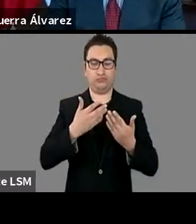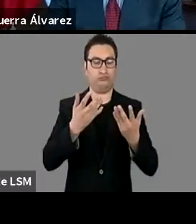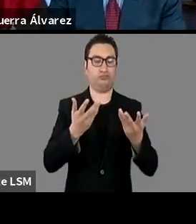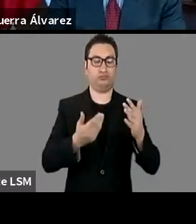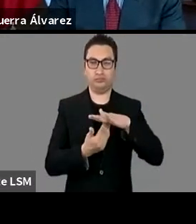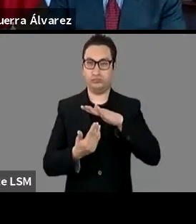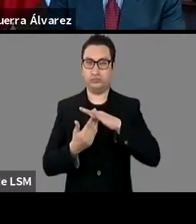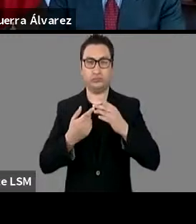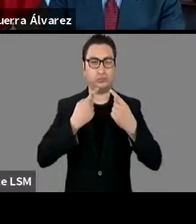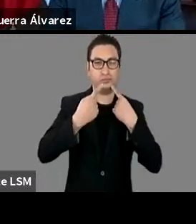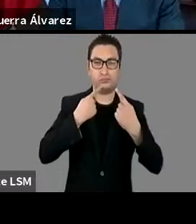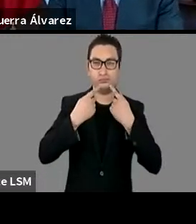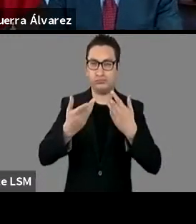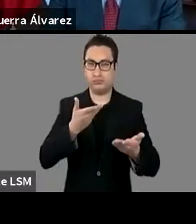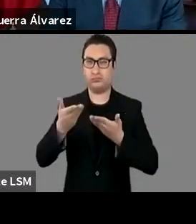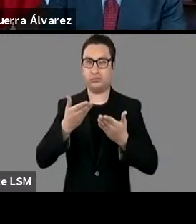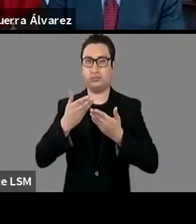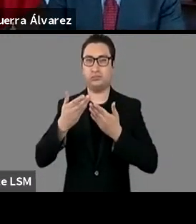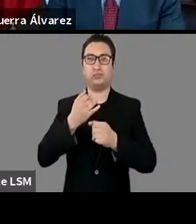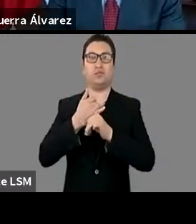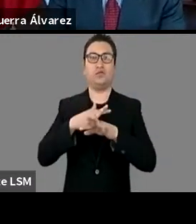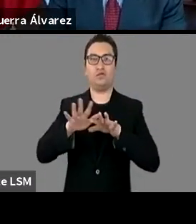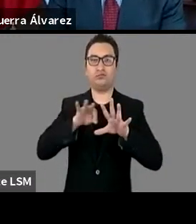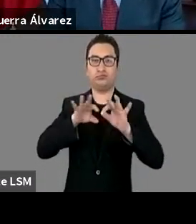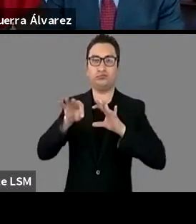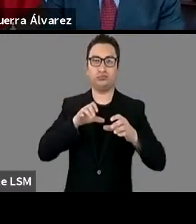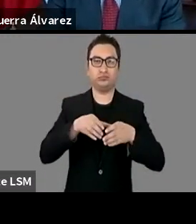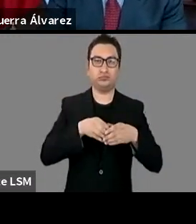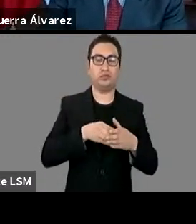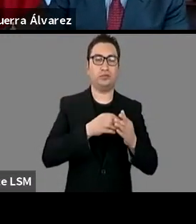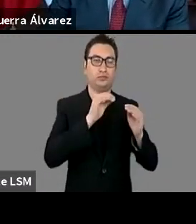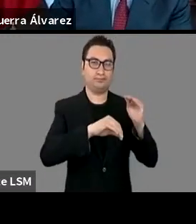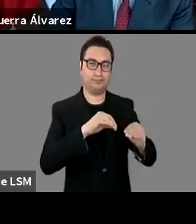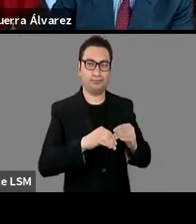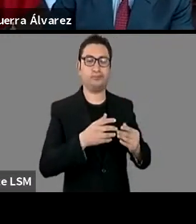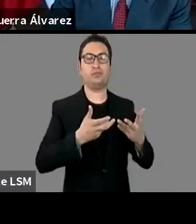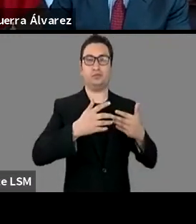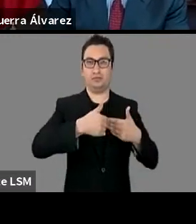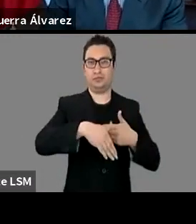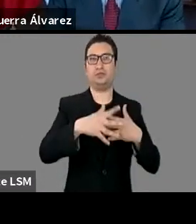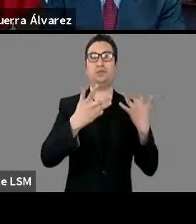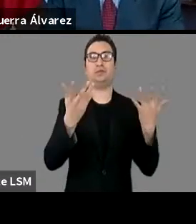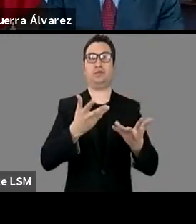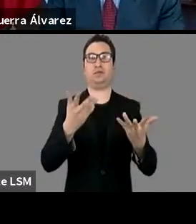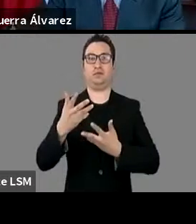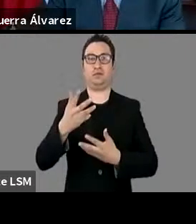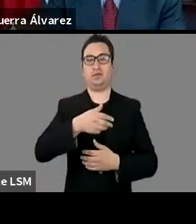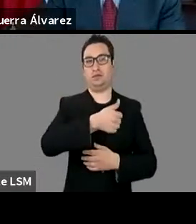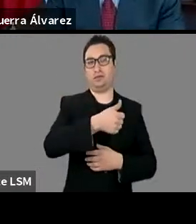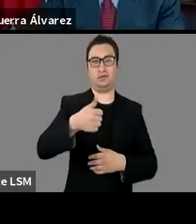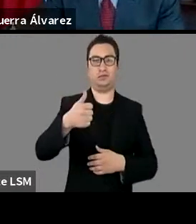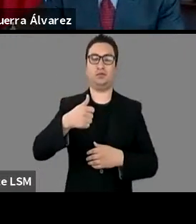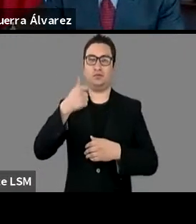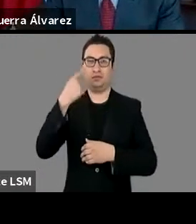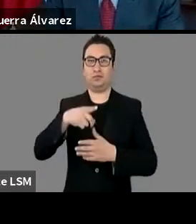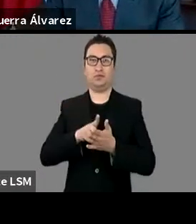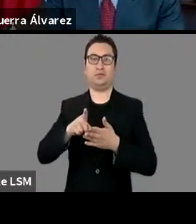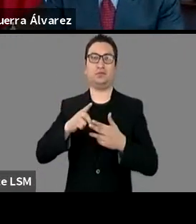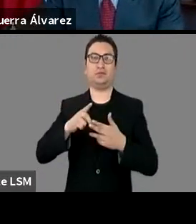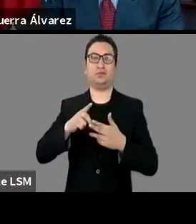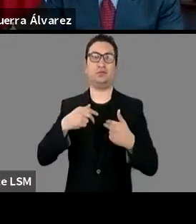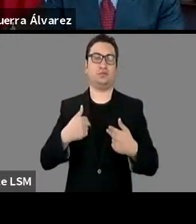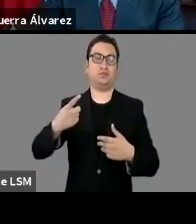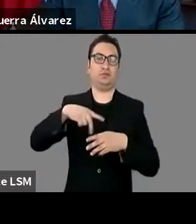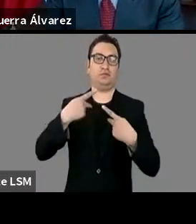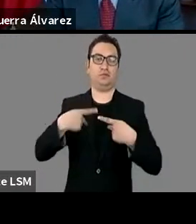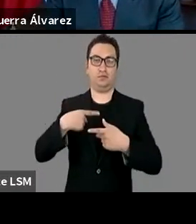Estado mexicano, para garantizar el respeto y ejercicio de los derechos humanos de las personas con discapacidad, que